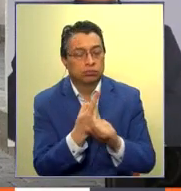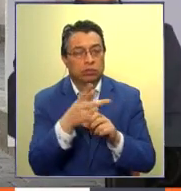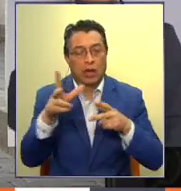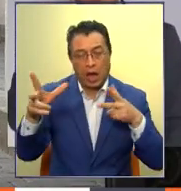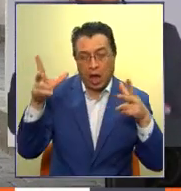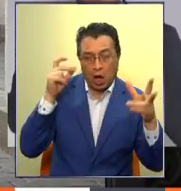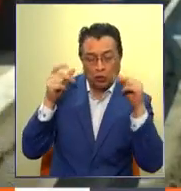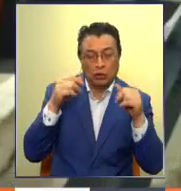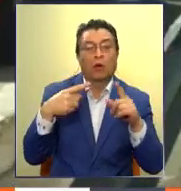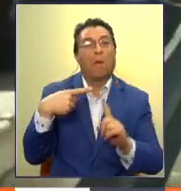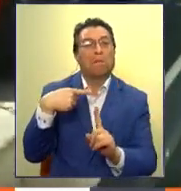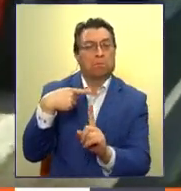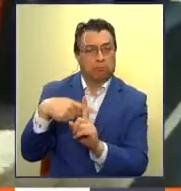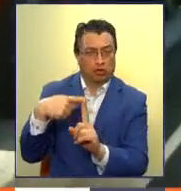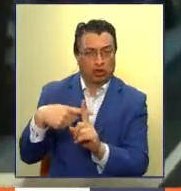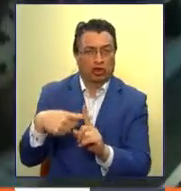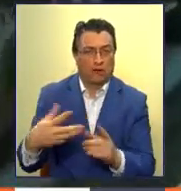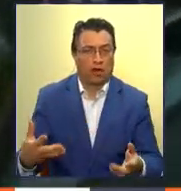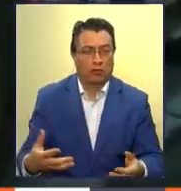fue fructífero.